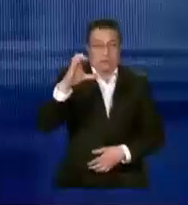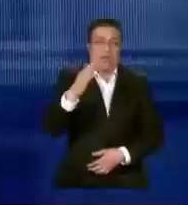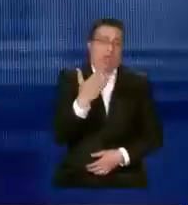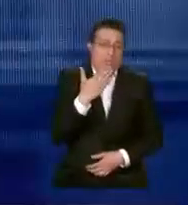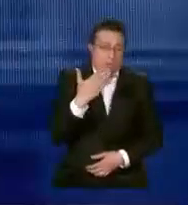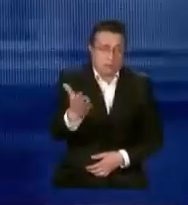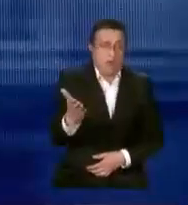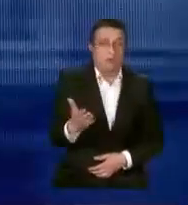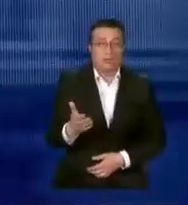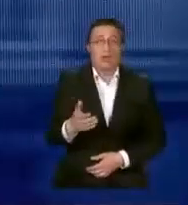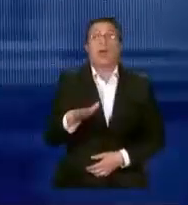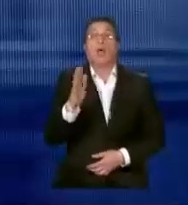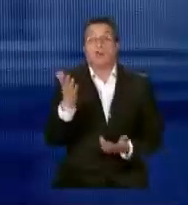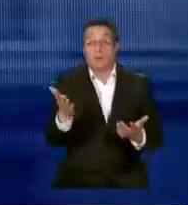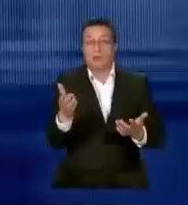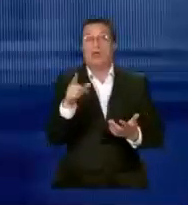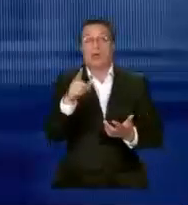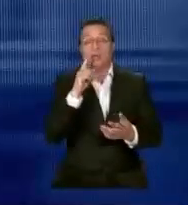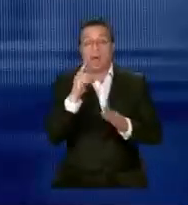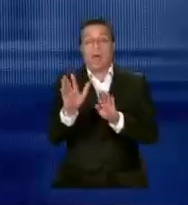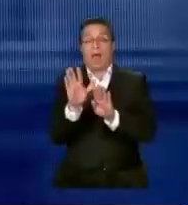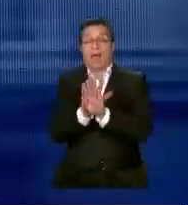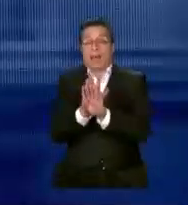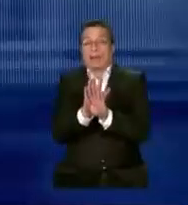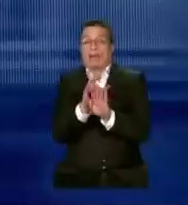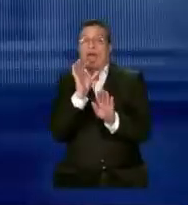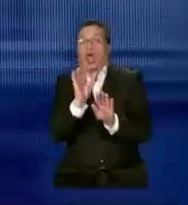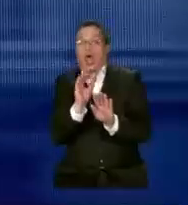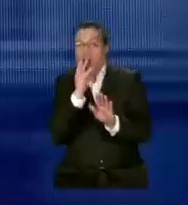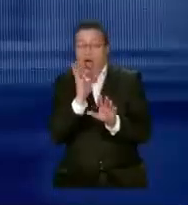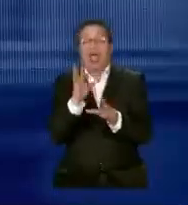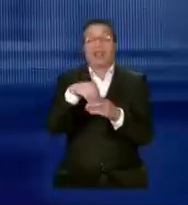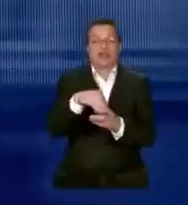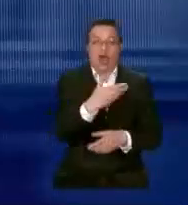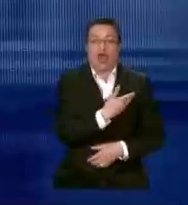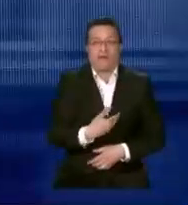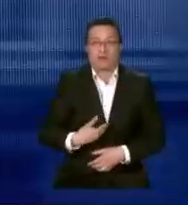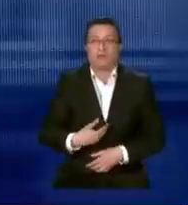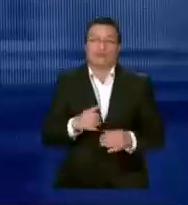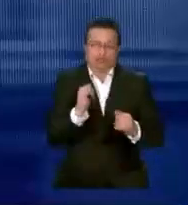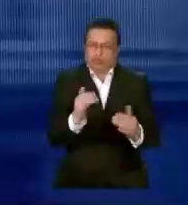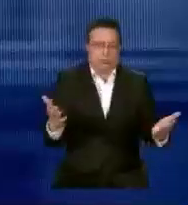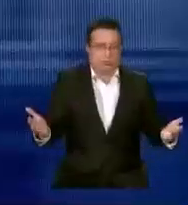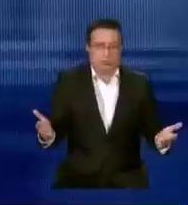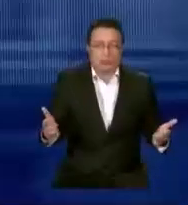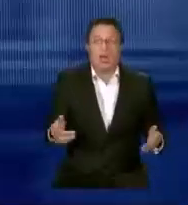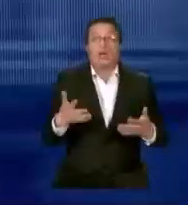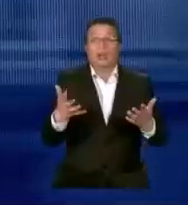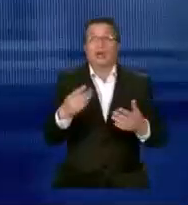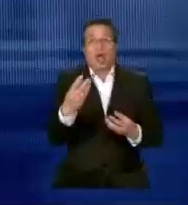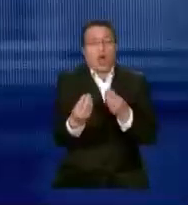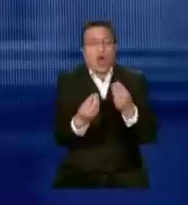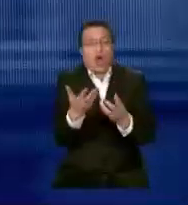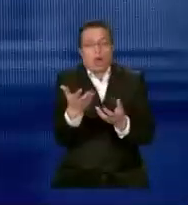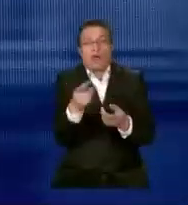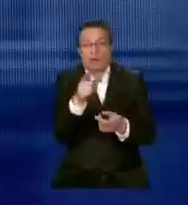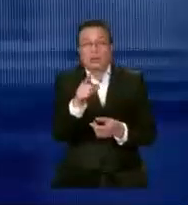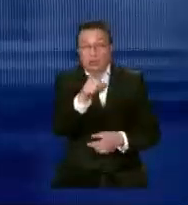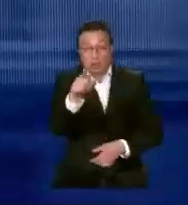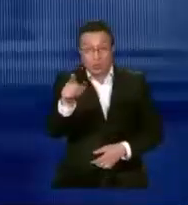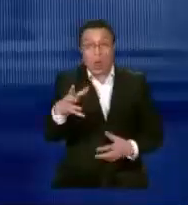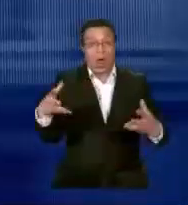por cierto, ya sea detrás de la puerta o adentro del gobierno. Así ha sido. Así que como ha sido así, ustedes